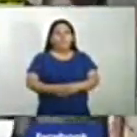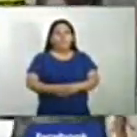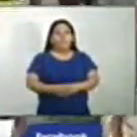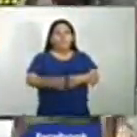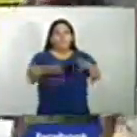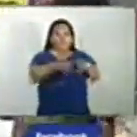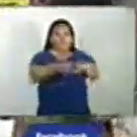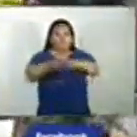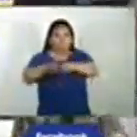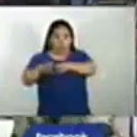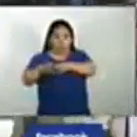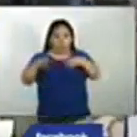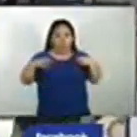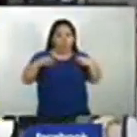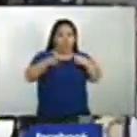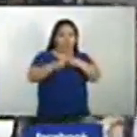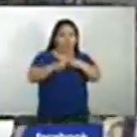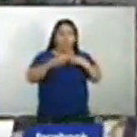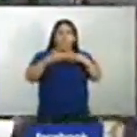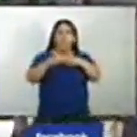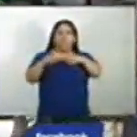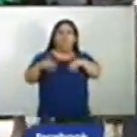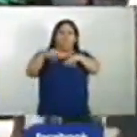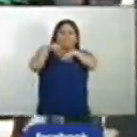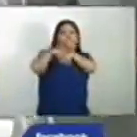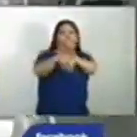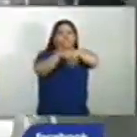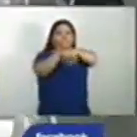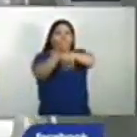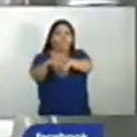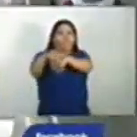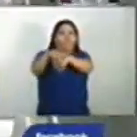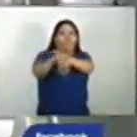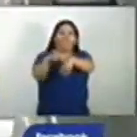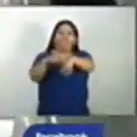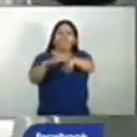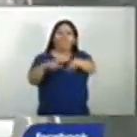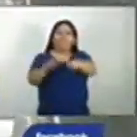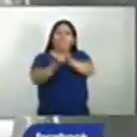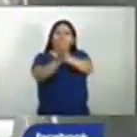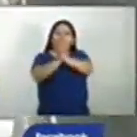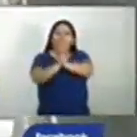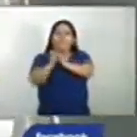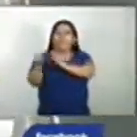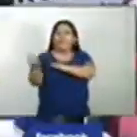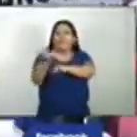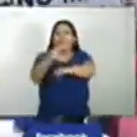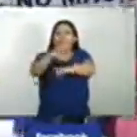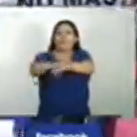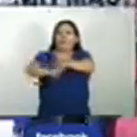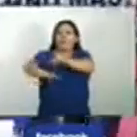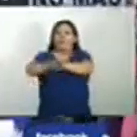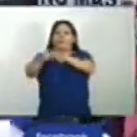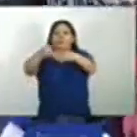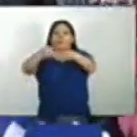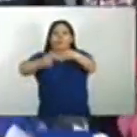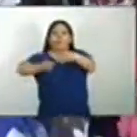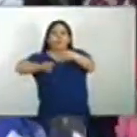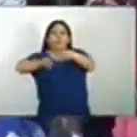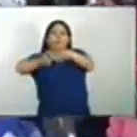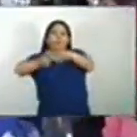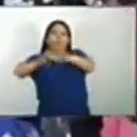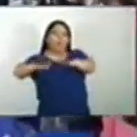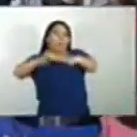Movimientos sociales también fueron parte de las marchas. Algunas de sus peticiones fueron la liberación de capturados durante el régimen de excepción